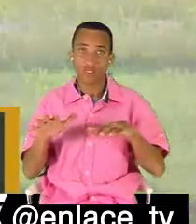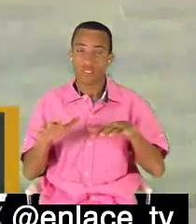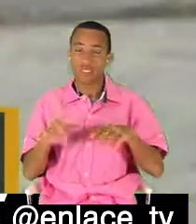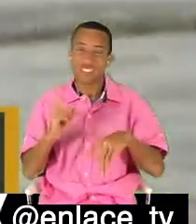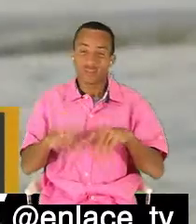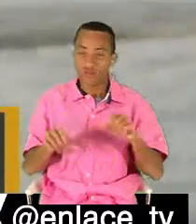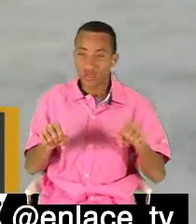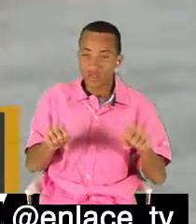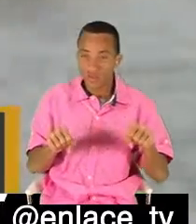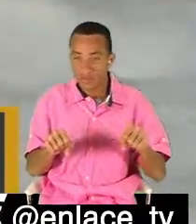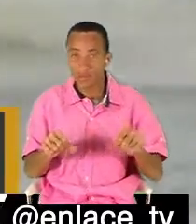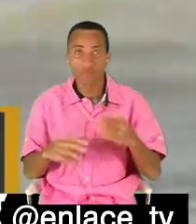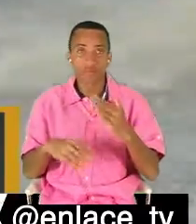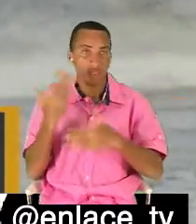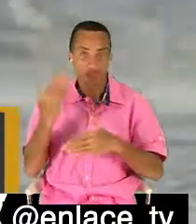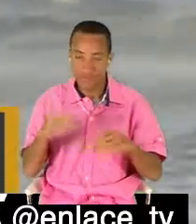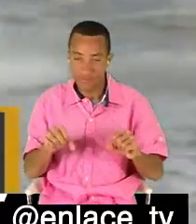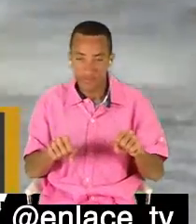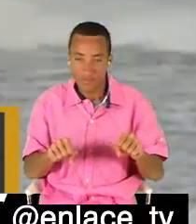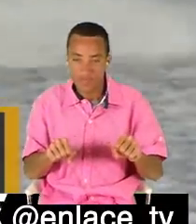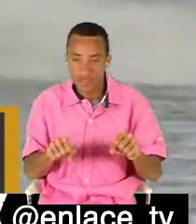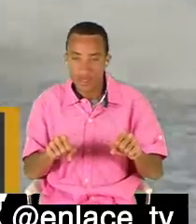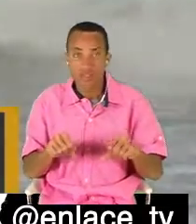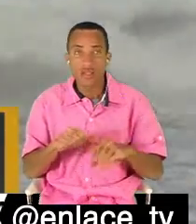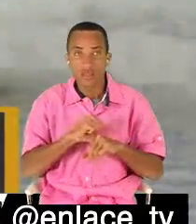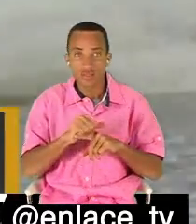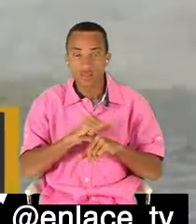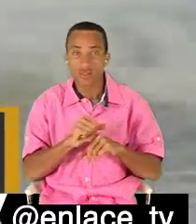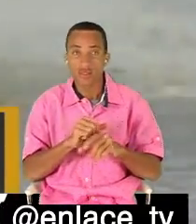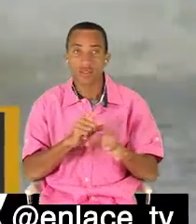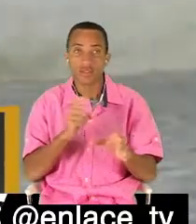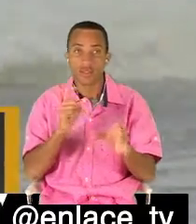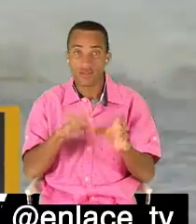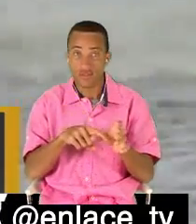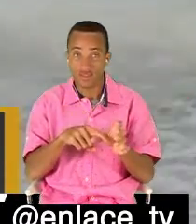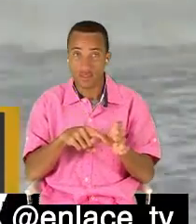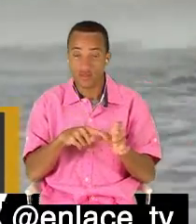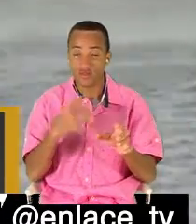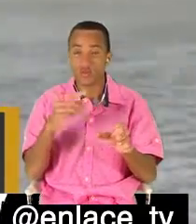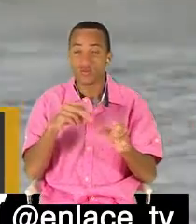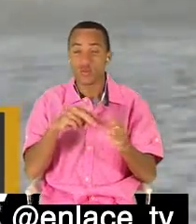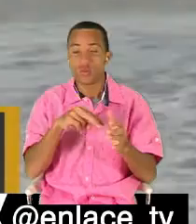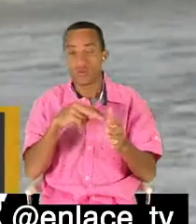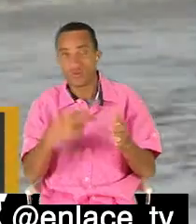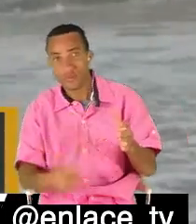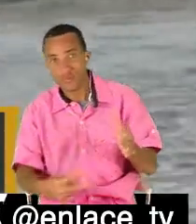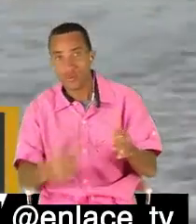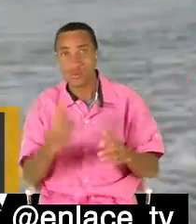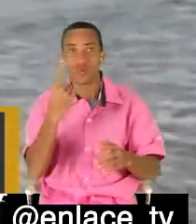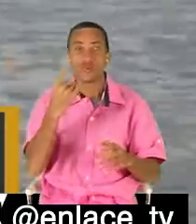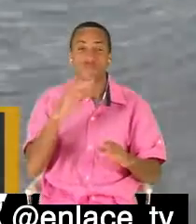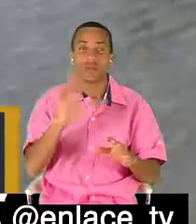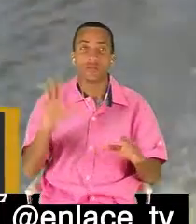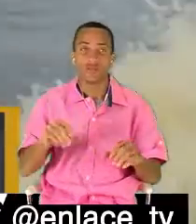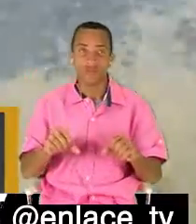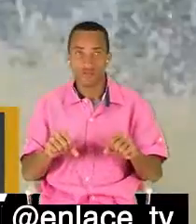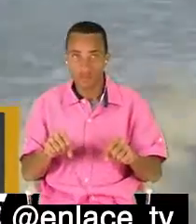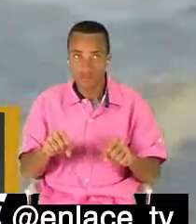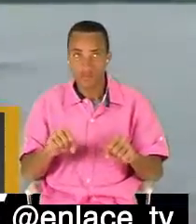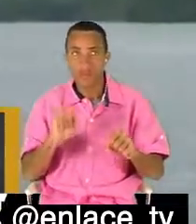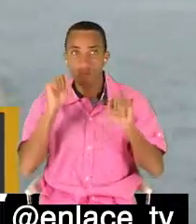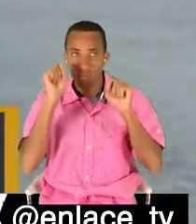competir en las clasificatorias, solo caí un truco y con ese truco por lo menos